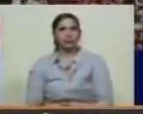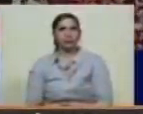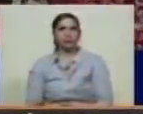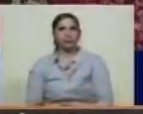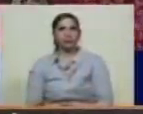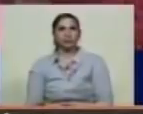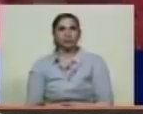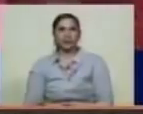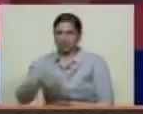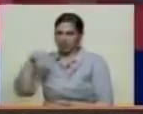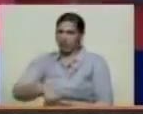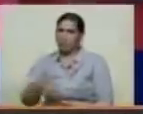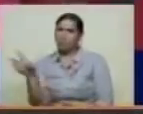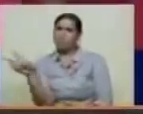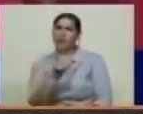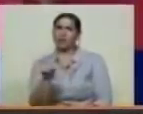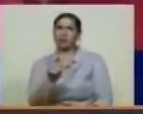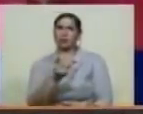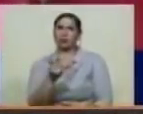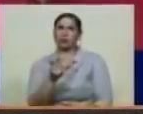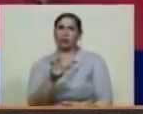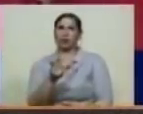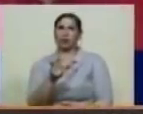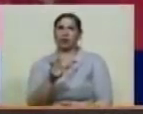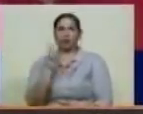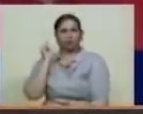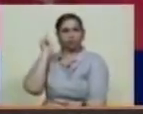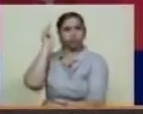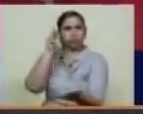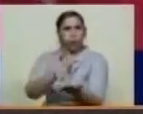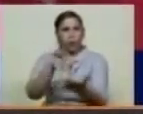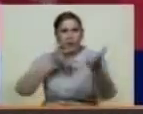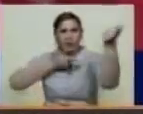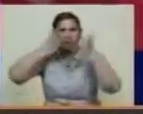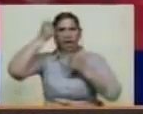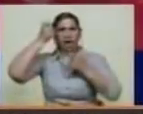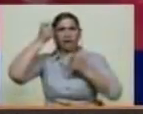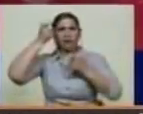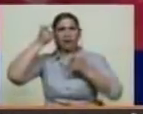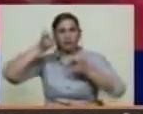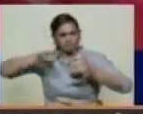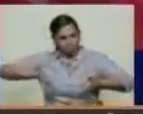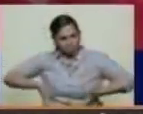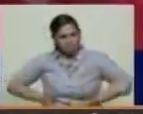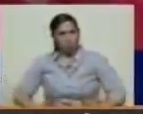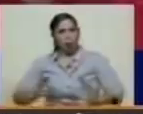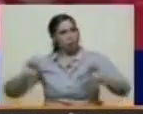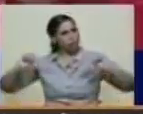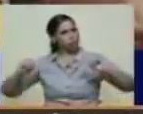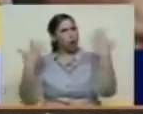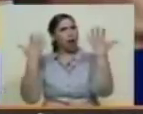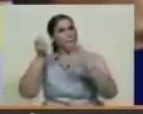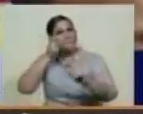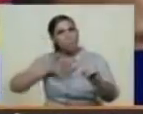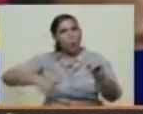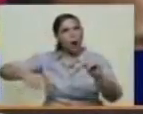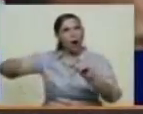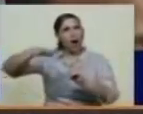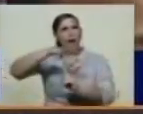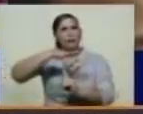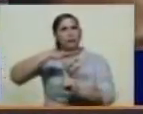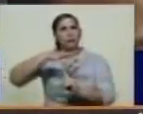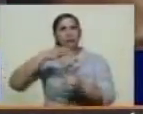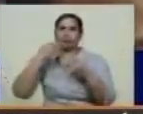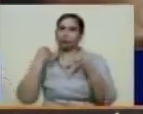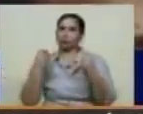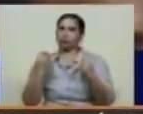que aquí en Venezuela, con la llegada del comandante Chávez, renació la dignidad de un pueblo que había sido golpeada por más